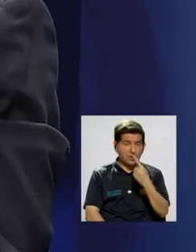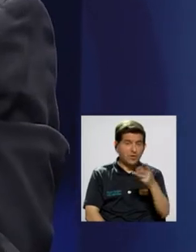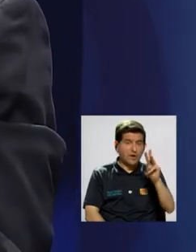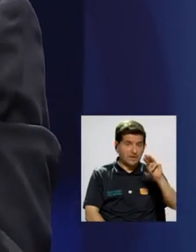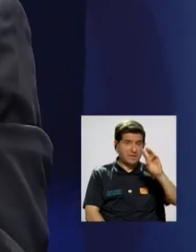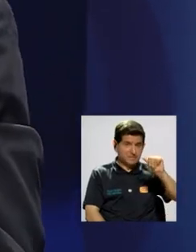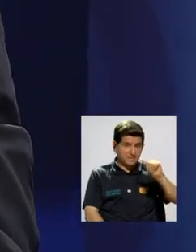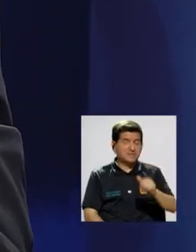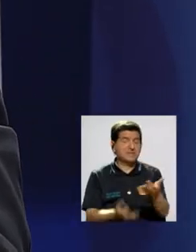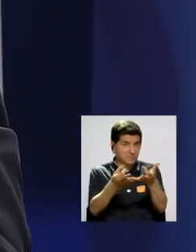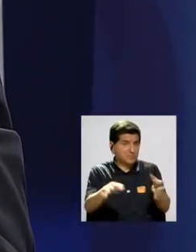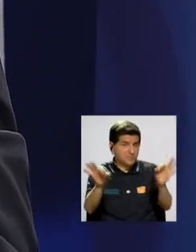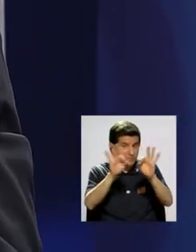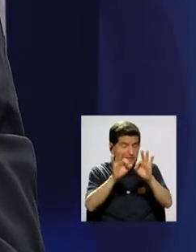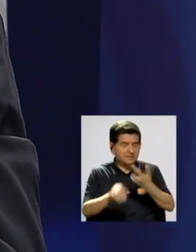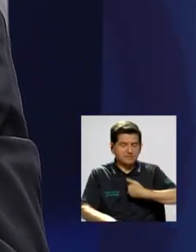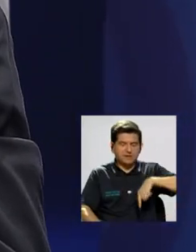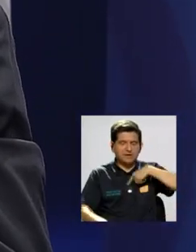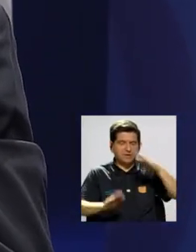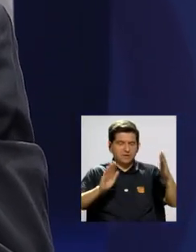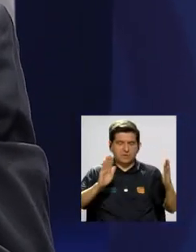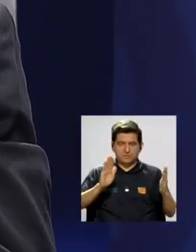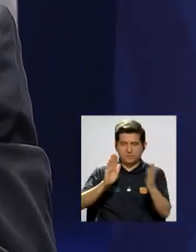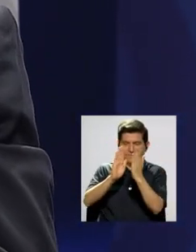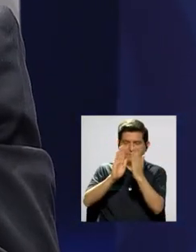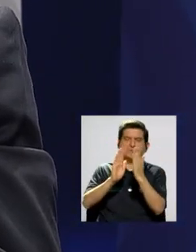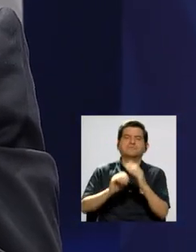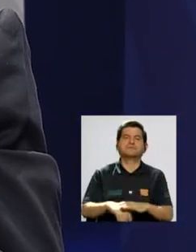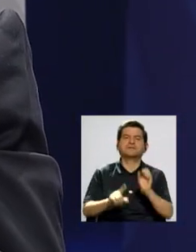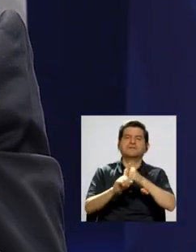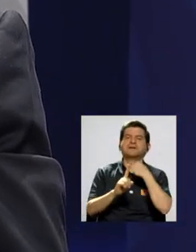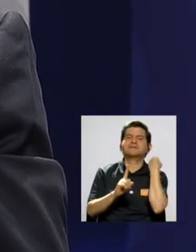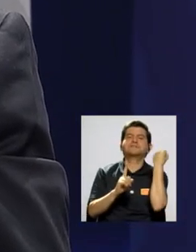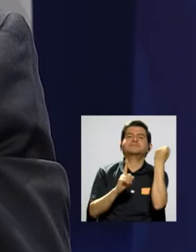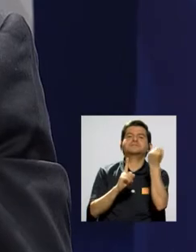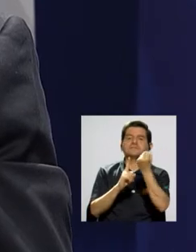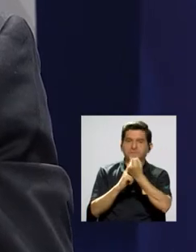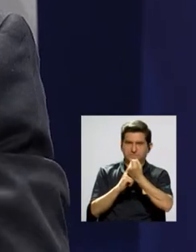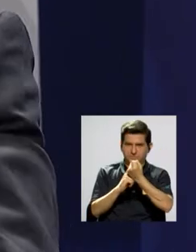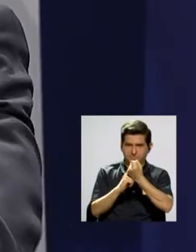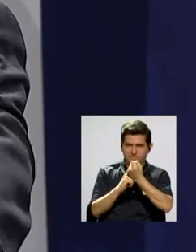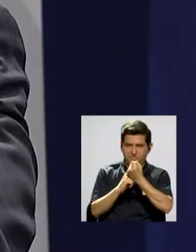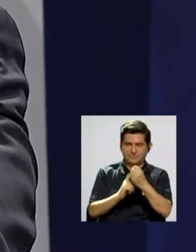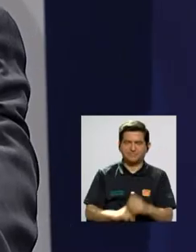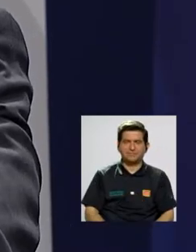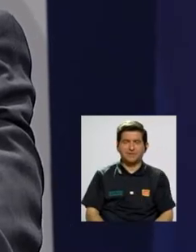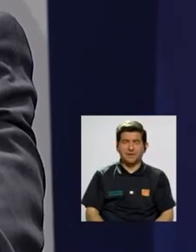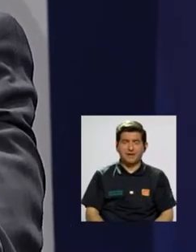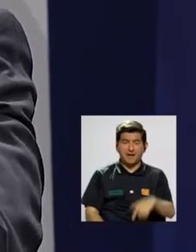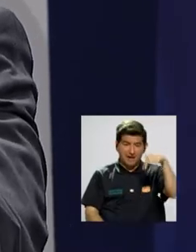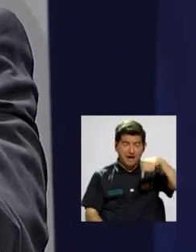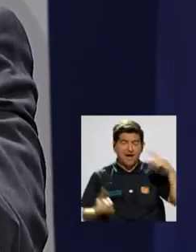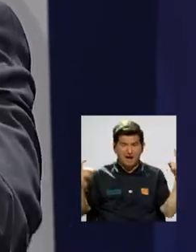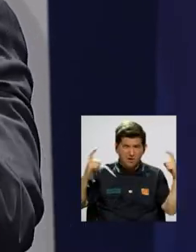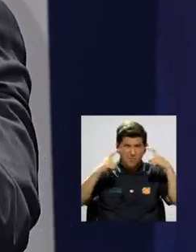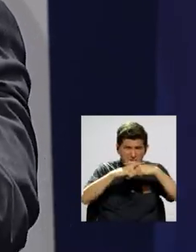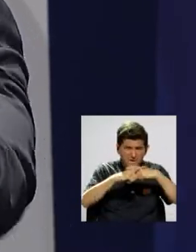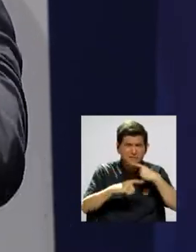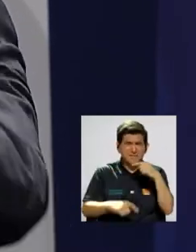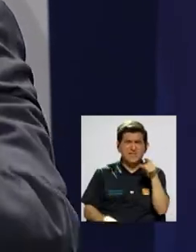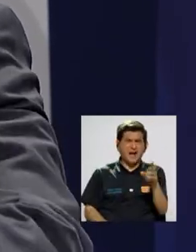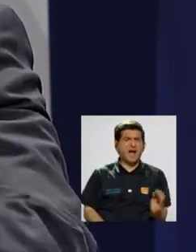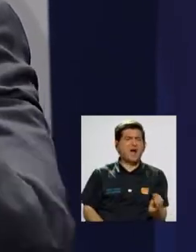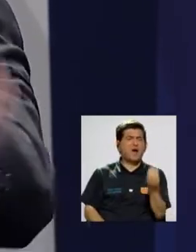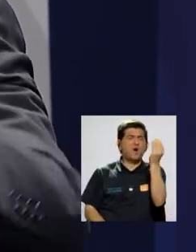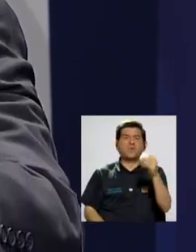en todo caso. Nos enfrentamos entonces a una circunstancia que frente a la complejidad llegamos y decimos, no, esos jóvenes